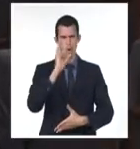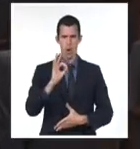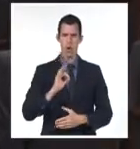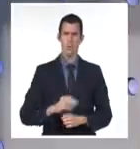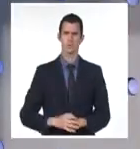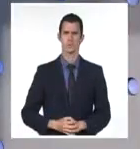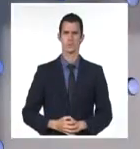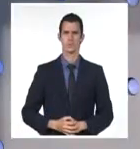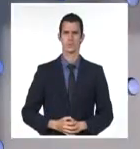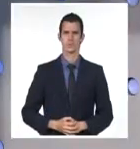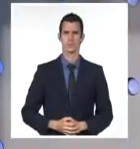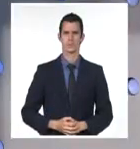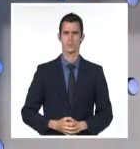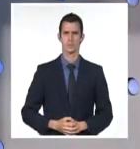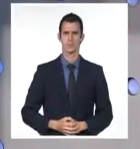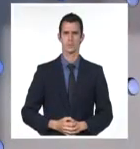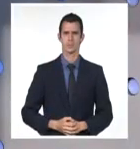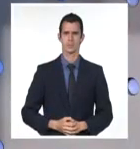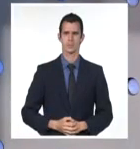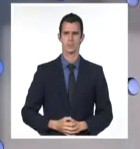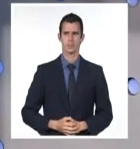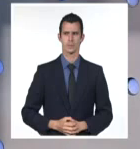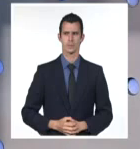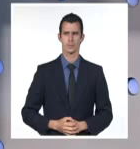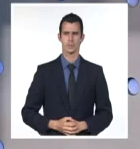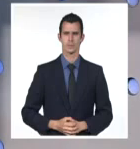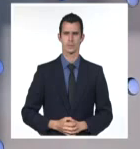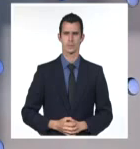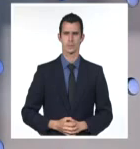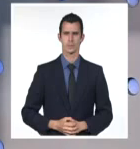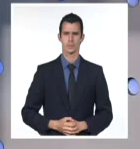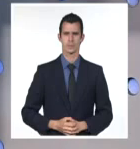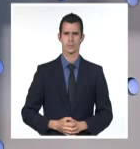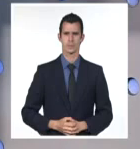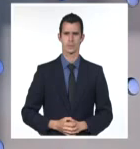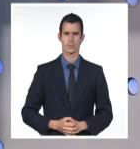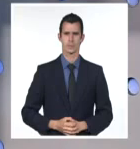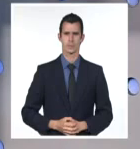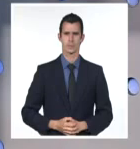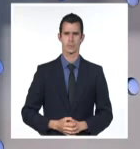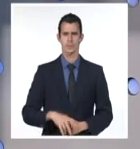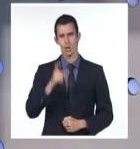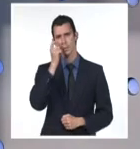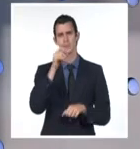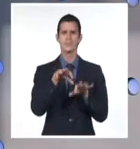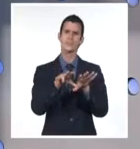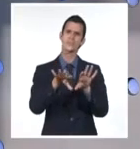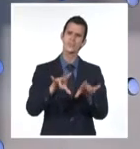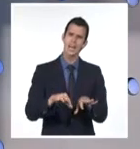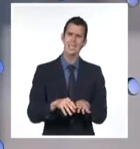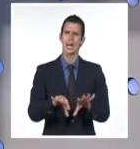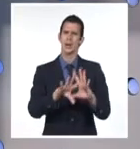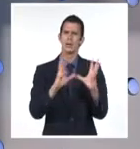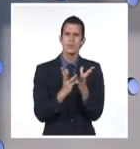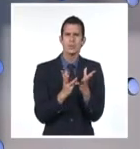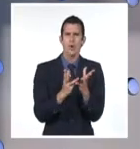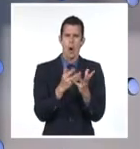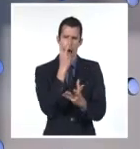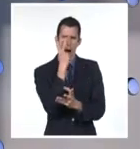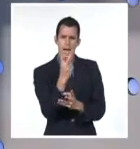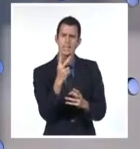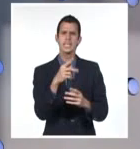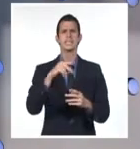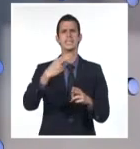tempranas. Como parte de su visita oficial a nuestro país, el secretario ejecutivo de la Alianza Bolivariana para los Pueblos de